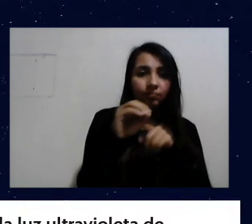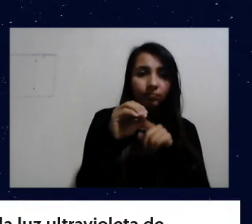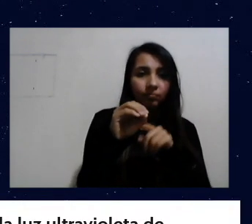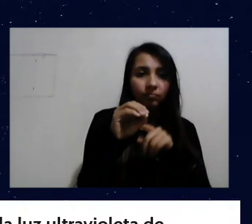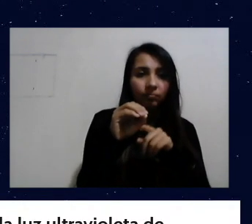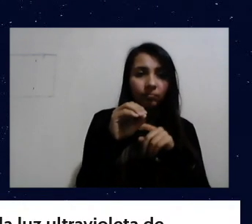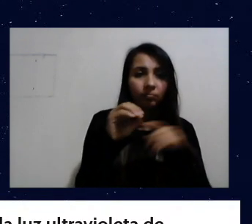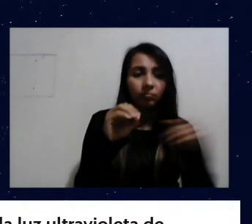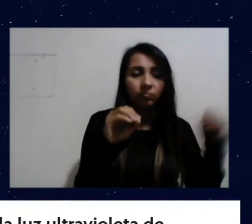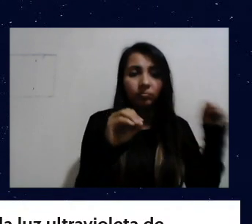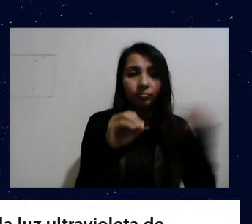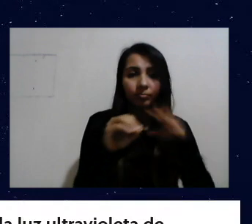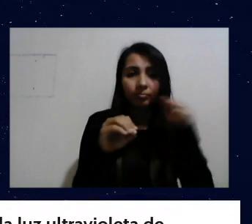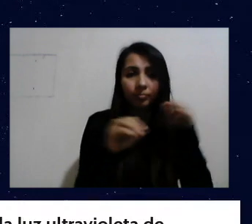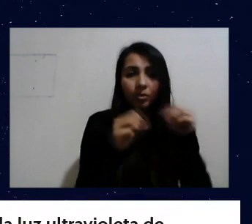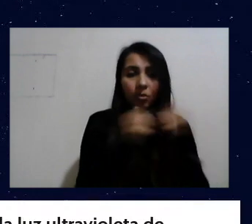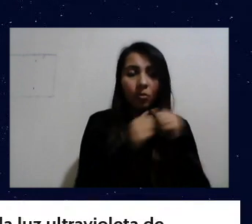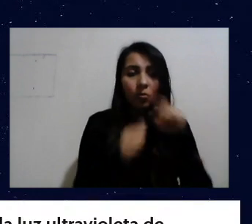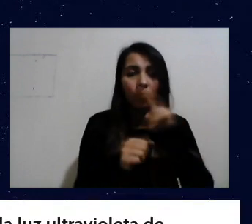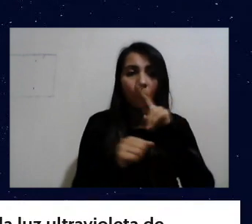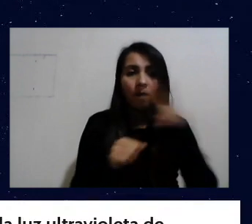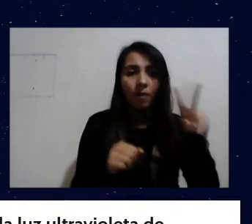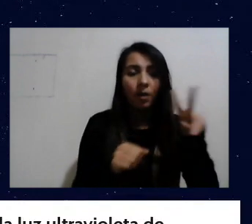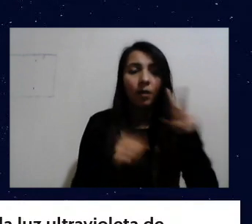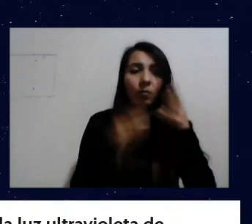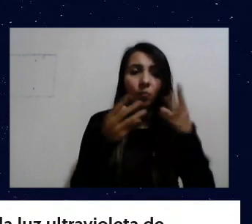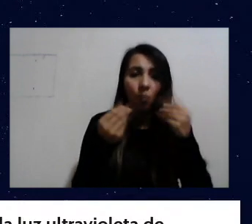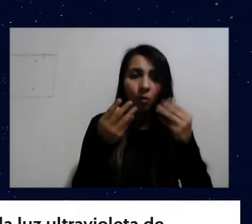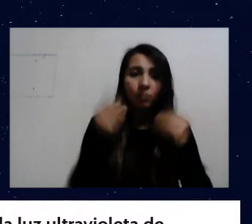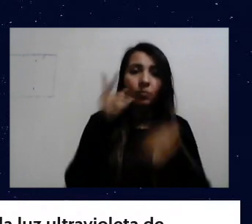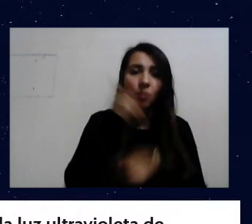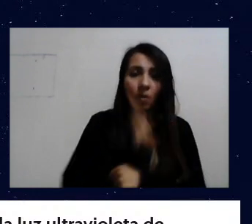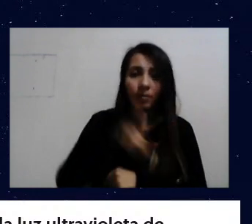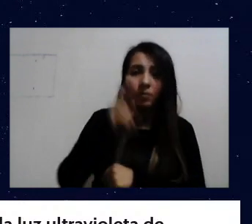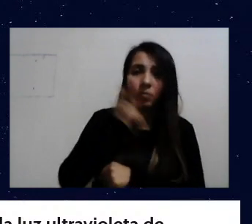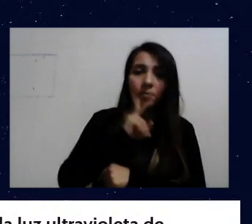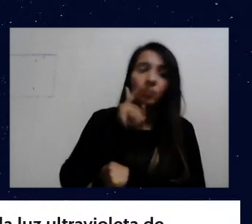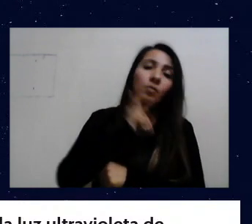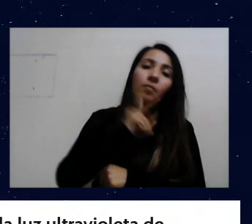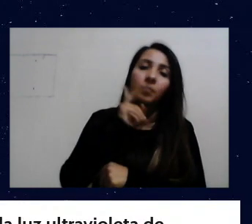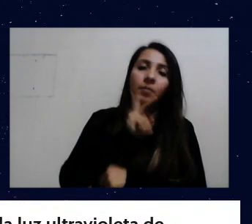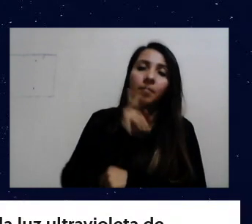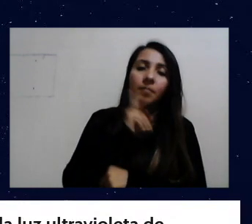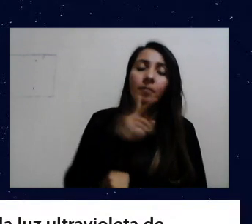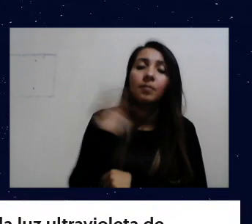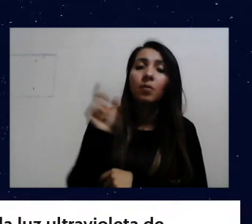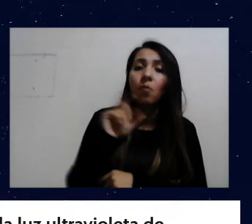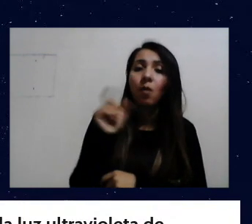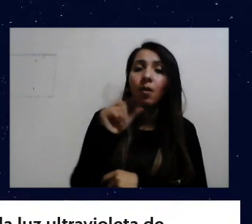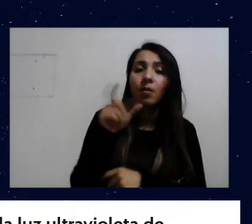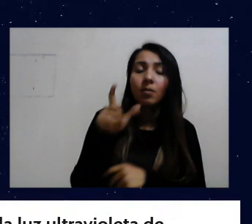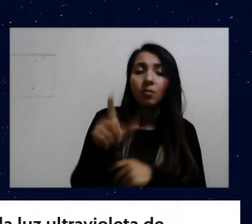de este tipo también. Cuando se exponen a la radiación ultravioleta, pues se les pueden dejar varios días, varias